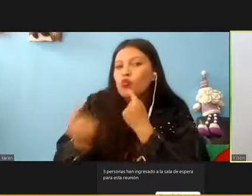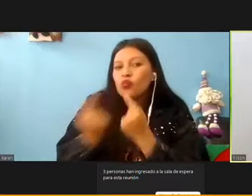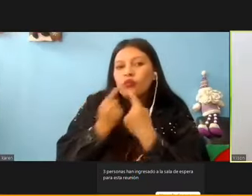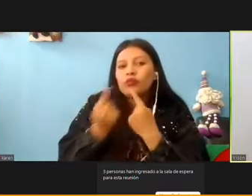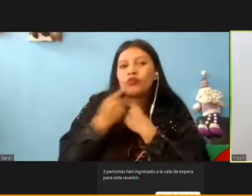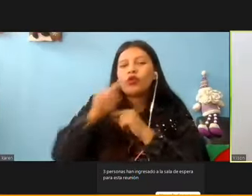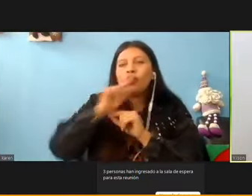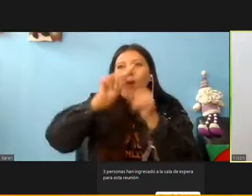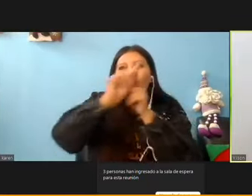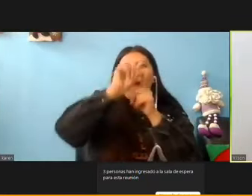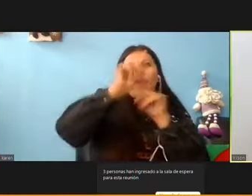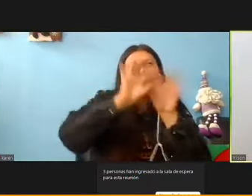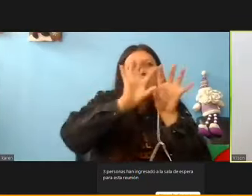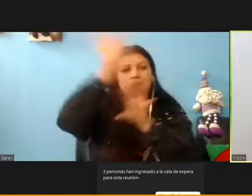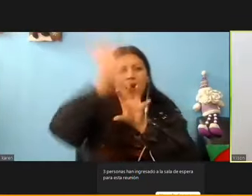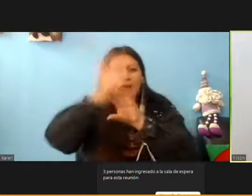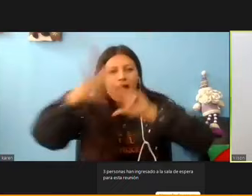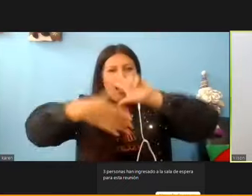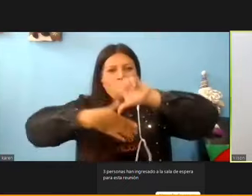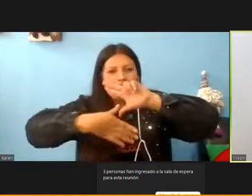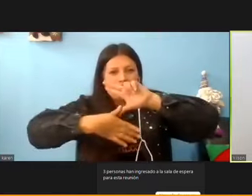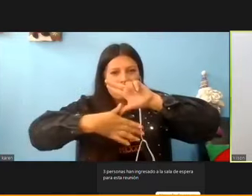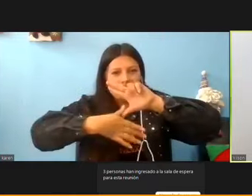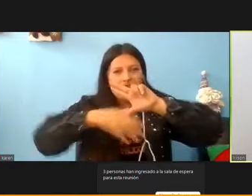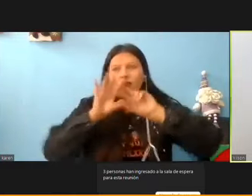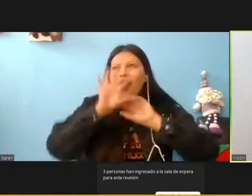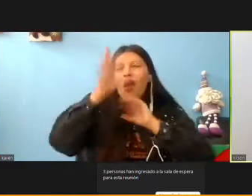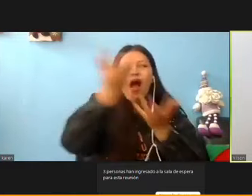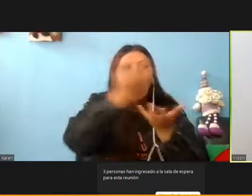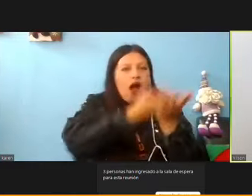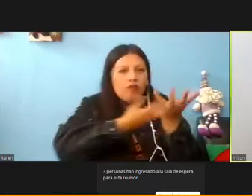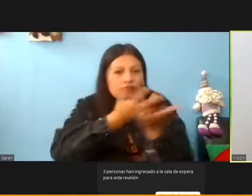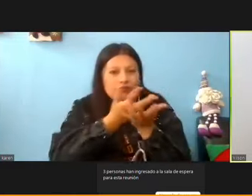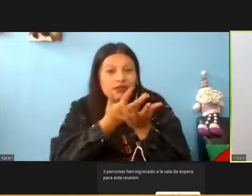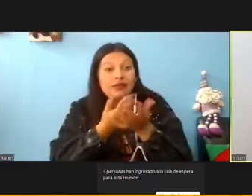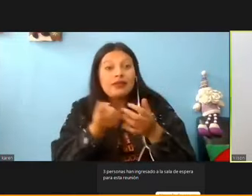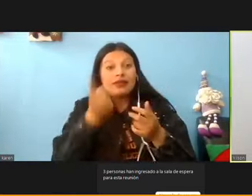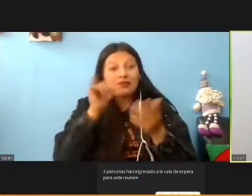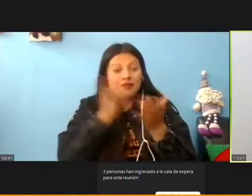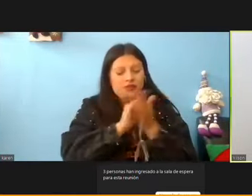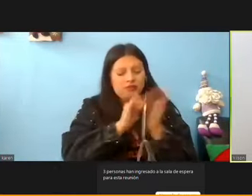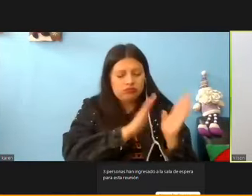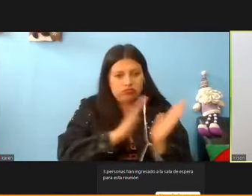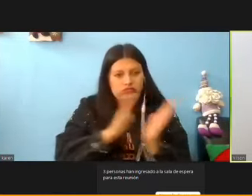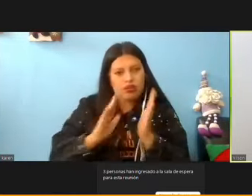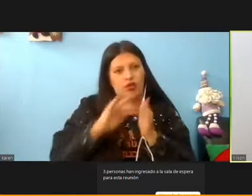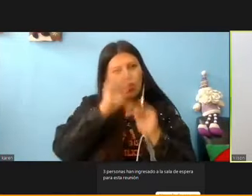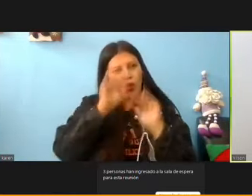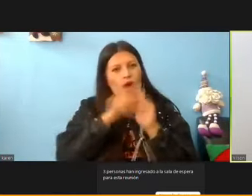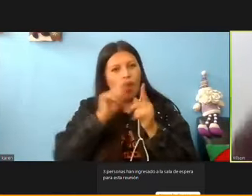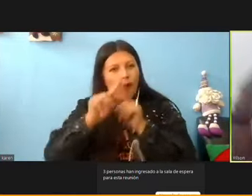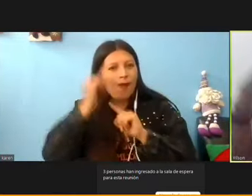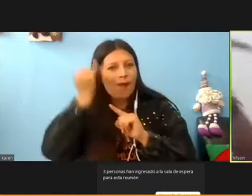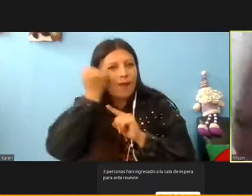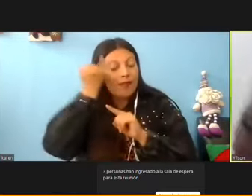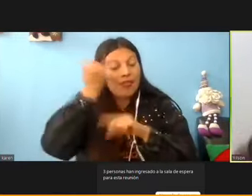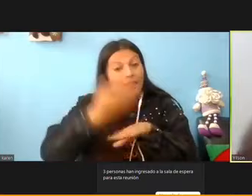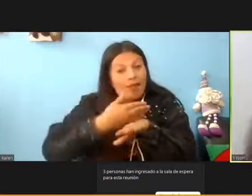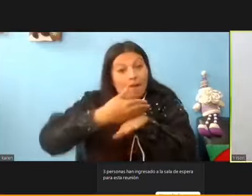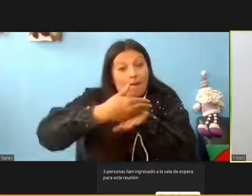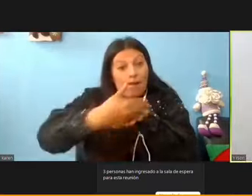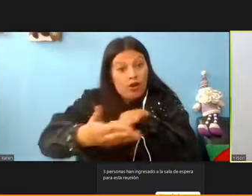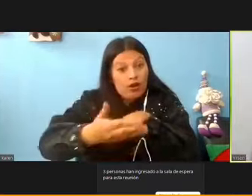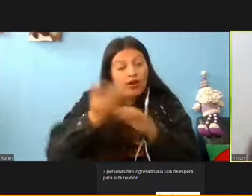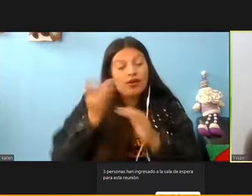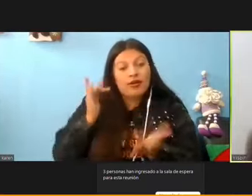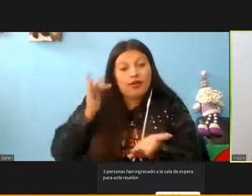América Latina y el Caribe en ese sentido. Y en ese orden, digamos, de ideas, después de que